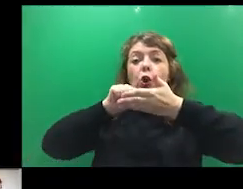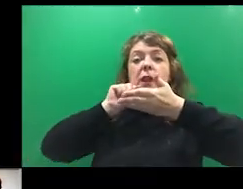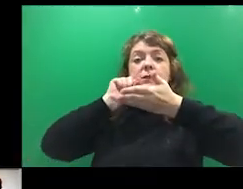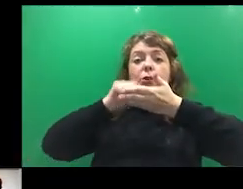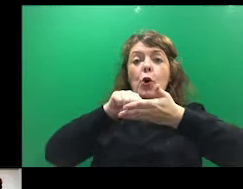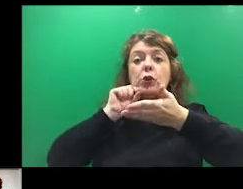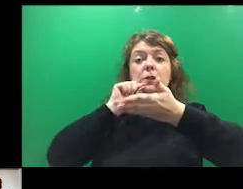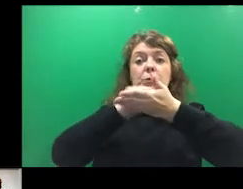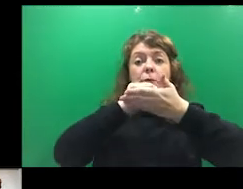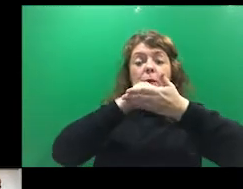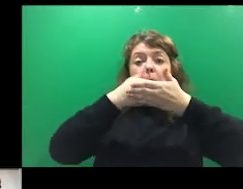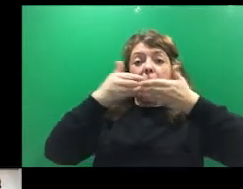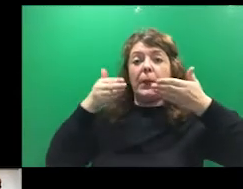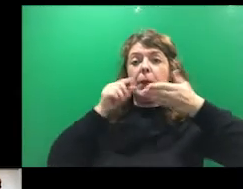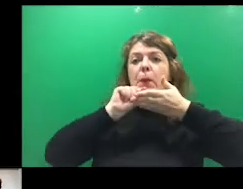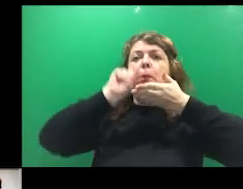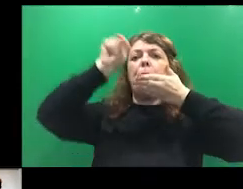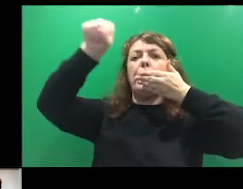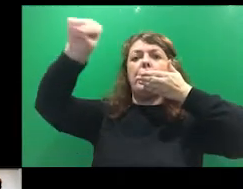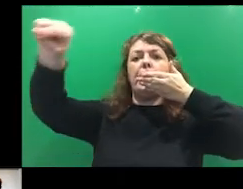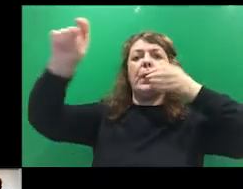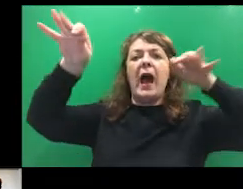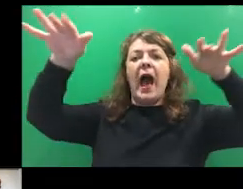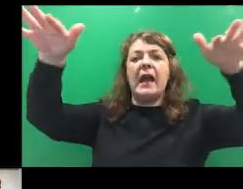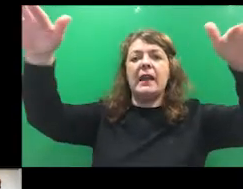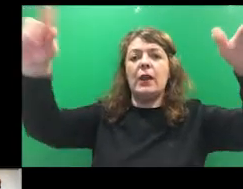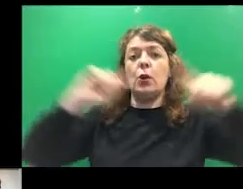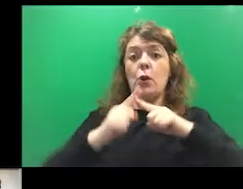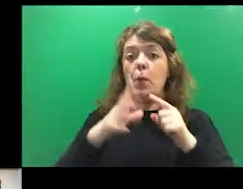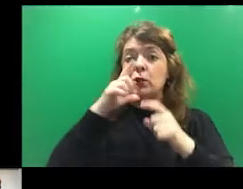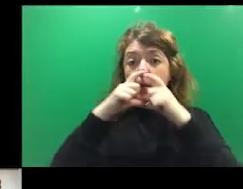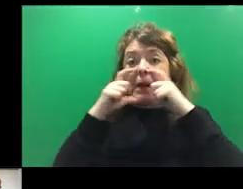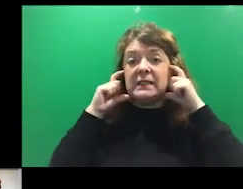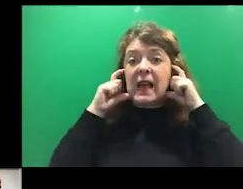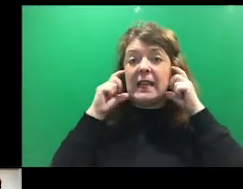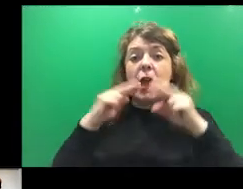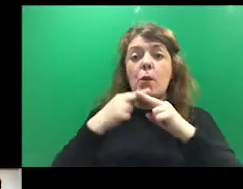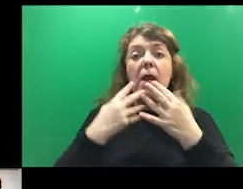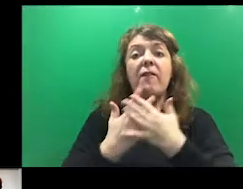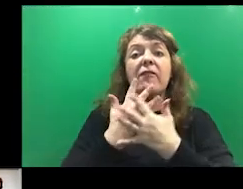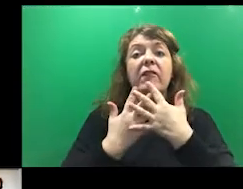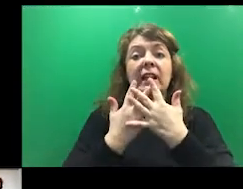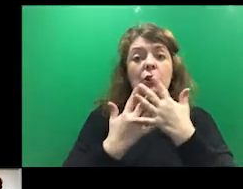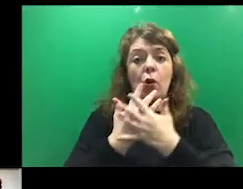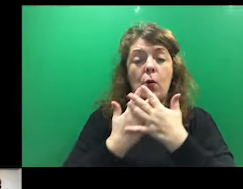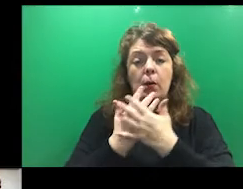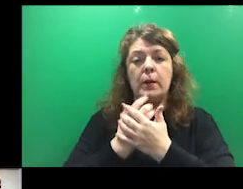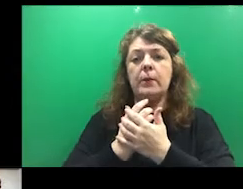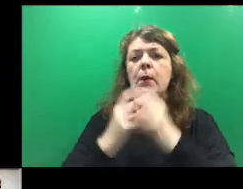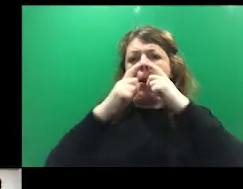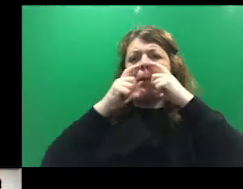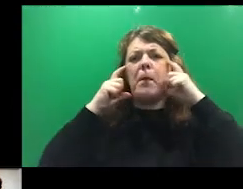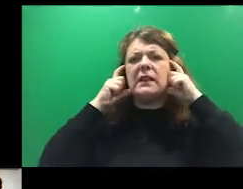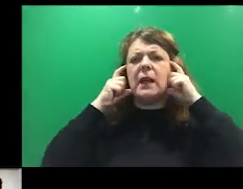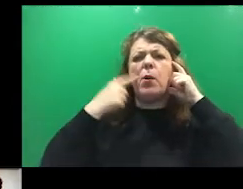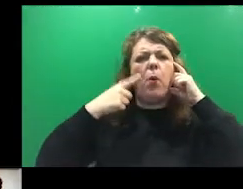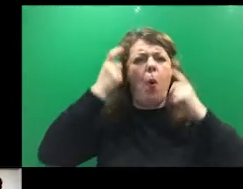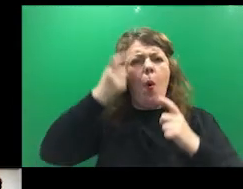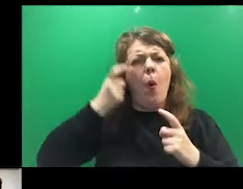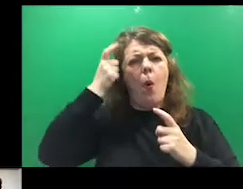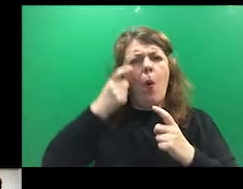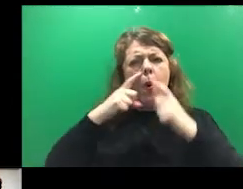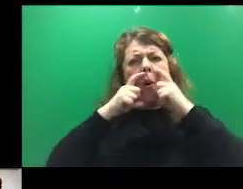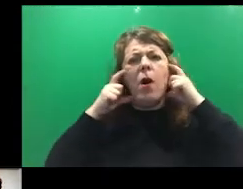gotas se queden pegadas en la mascarilla y no se queden suspendidas en el aire. Por eso las mascarillas tienen un filtro. Cuando se usa